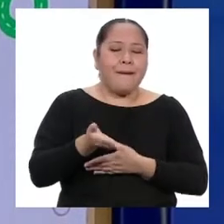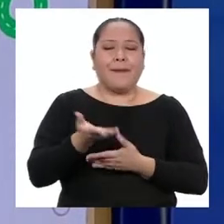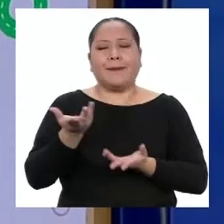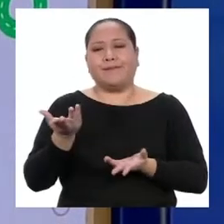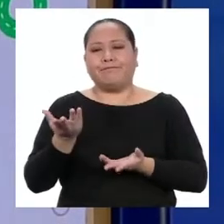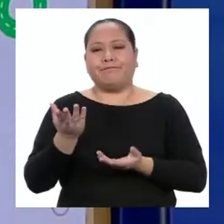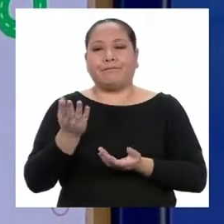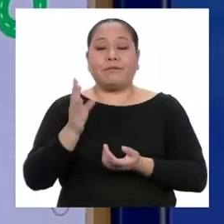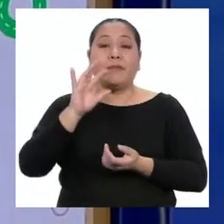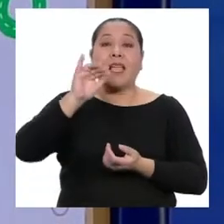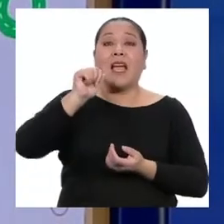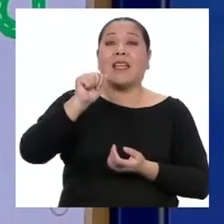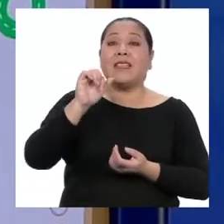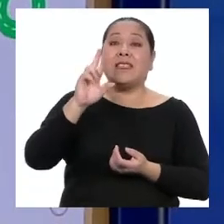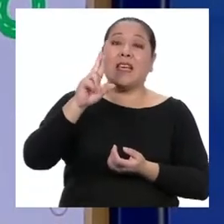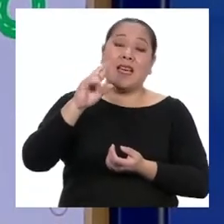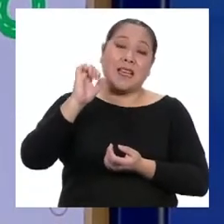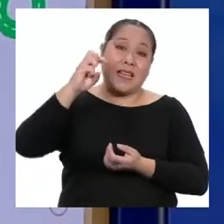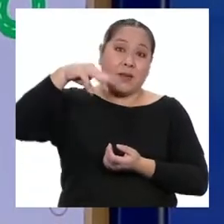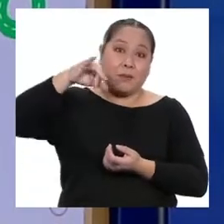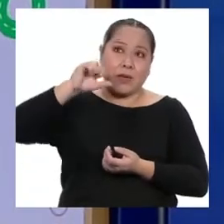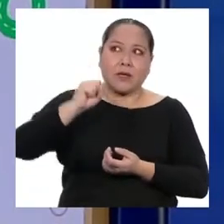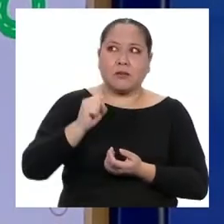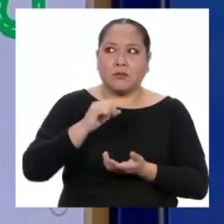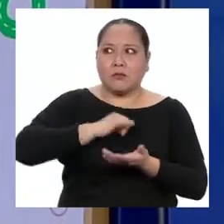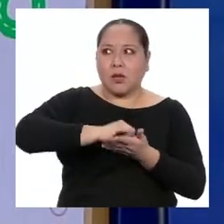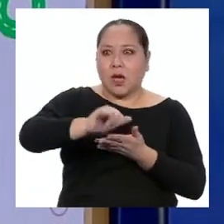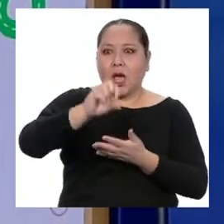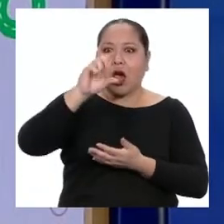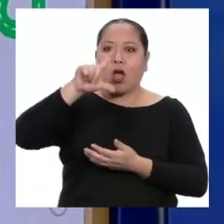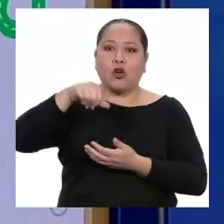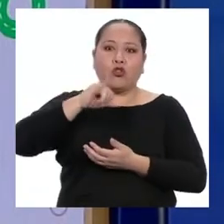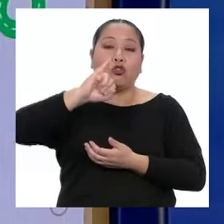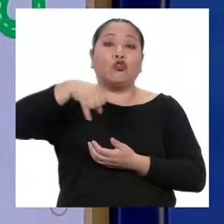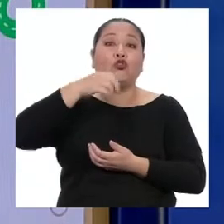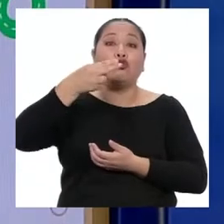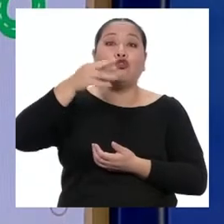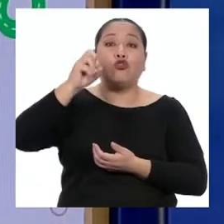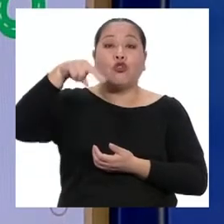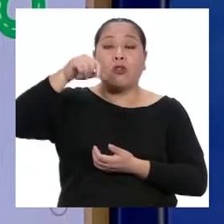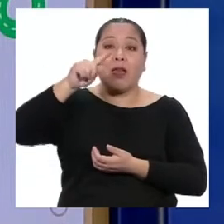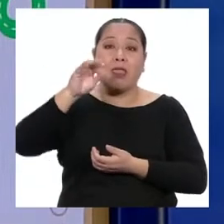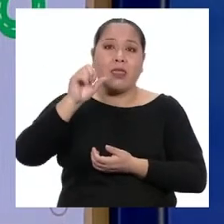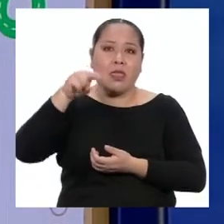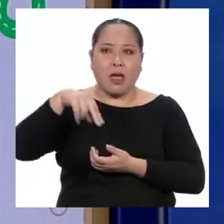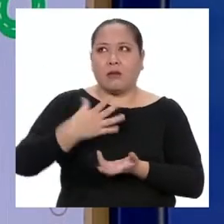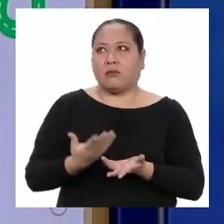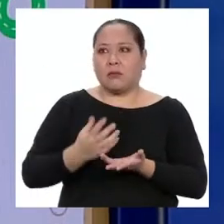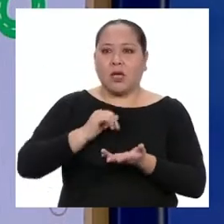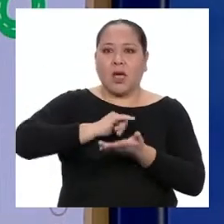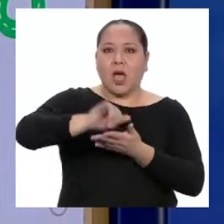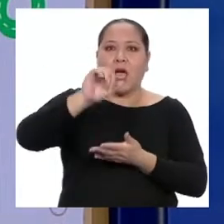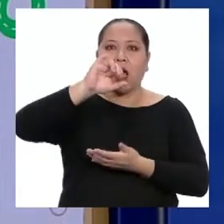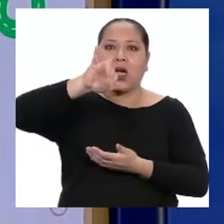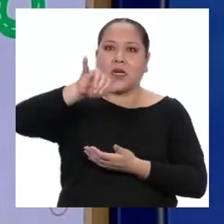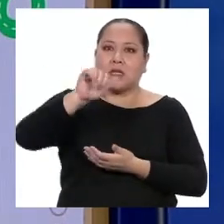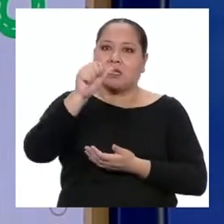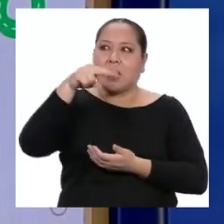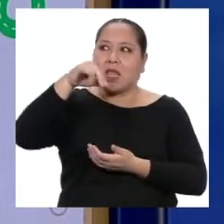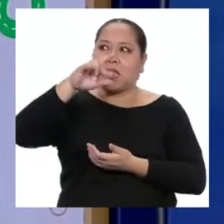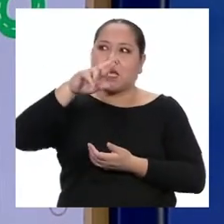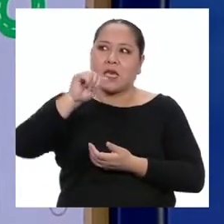a Yaremis, a Jonathan, a Yanira, a la